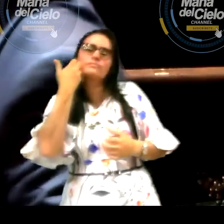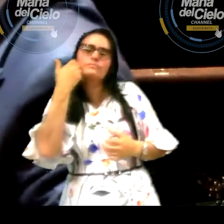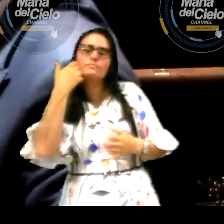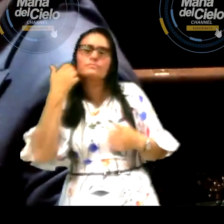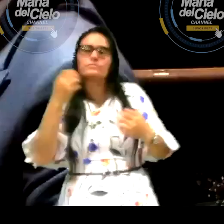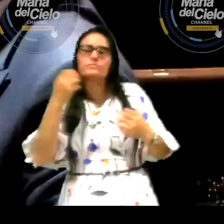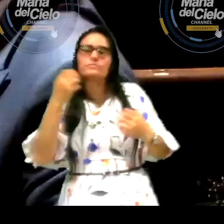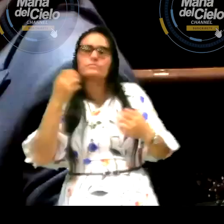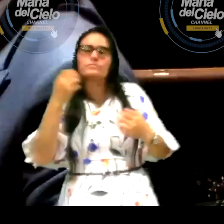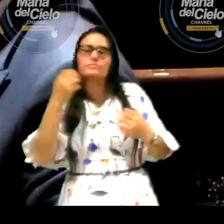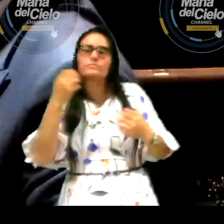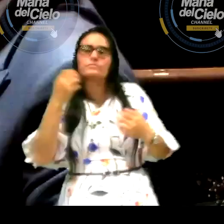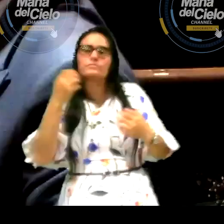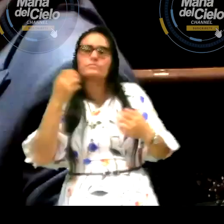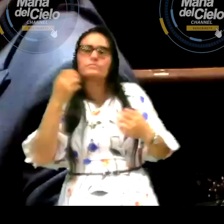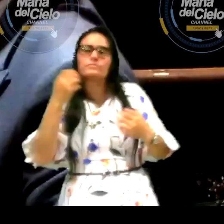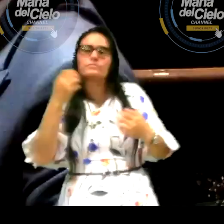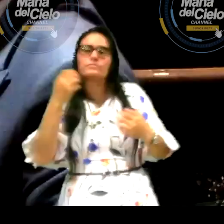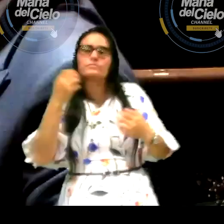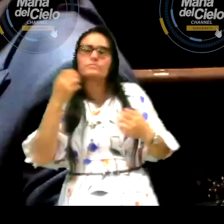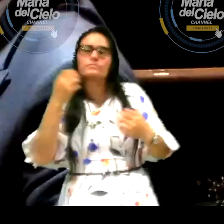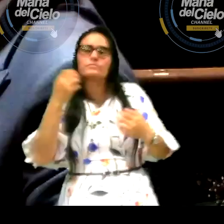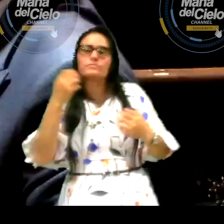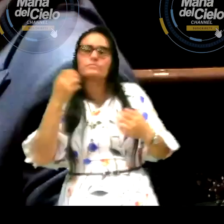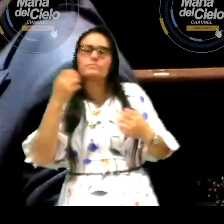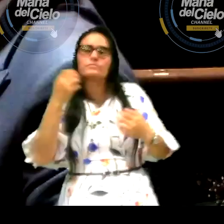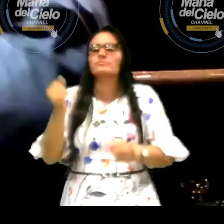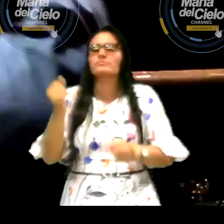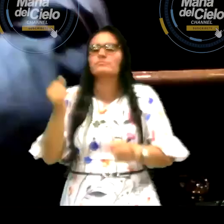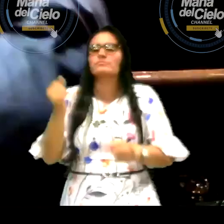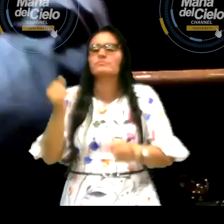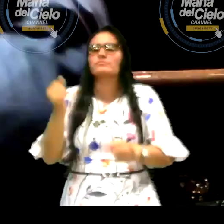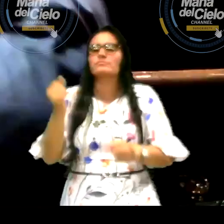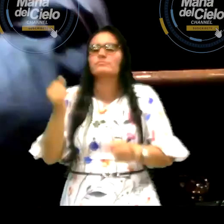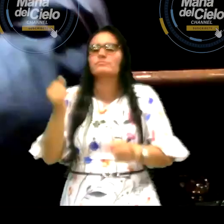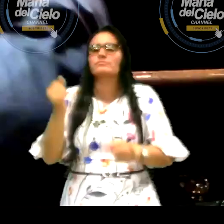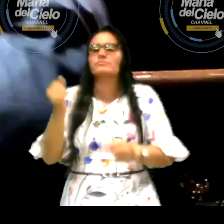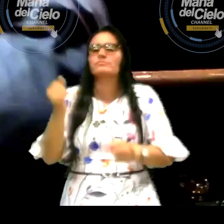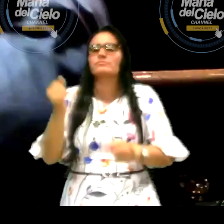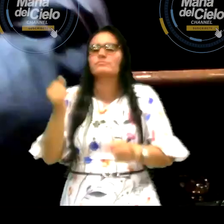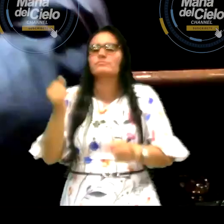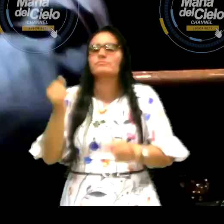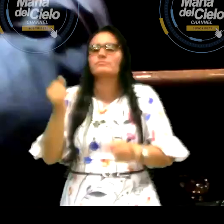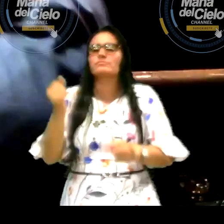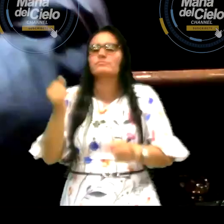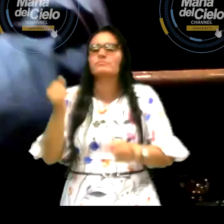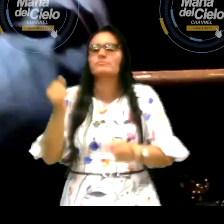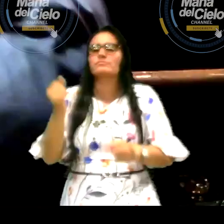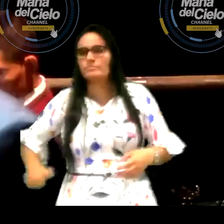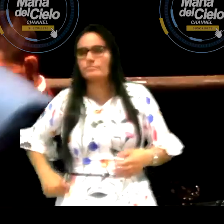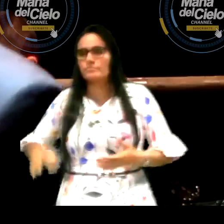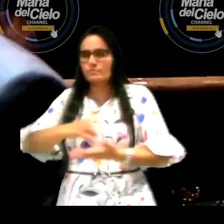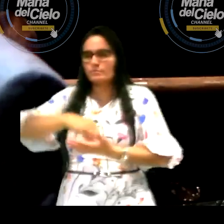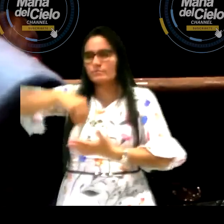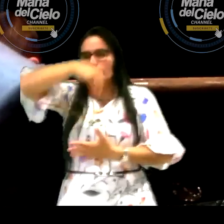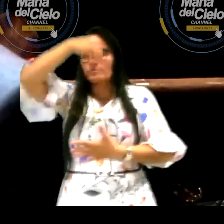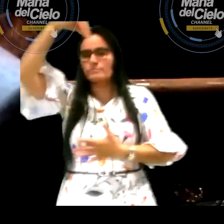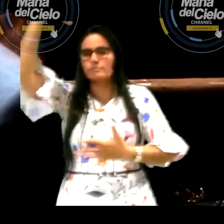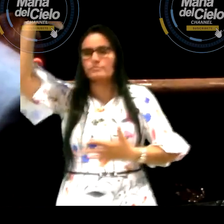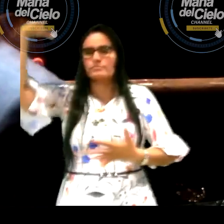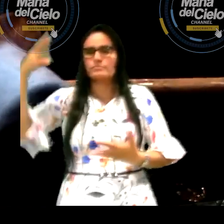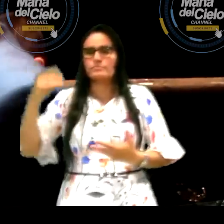años. Y tienen fe en el futuro. El Señor vendrá, nos llevará, nos levantará. Estamos ciertísimos de